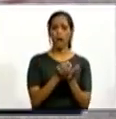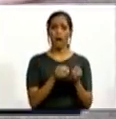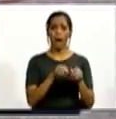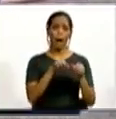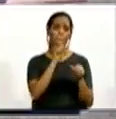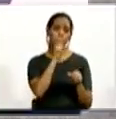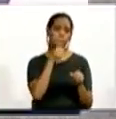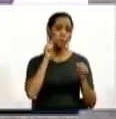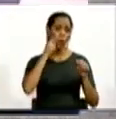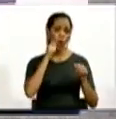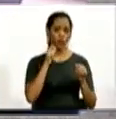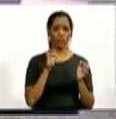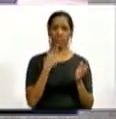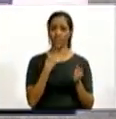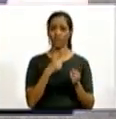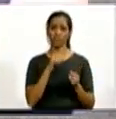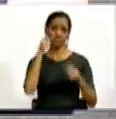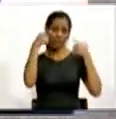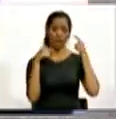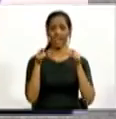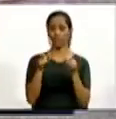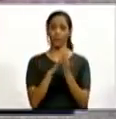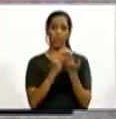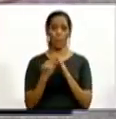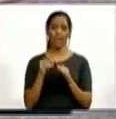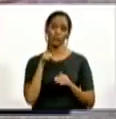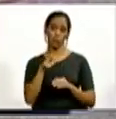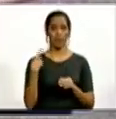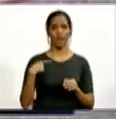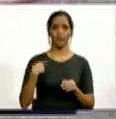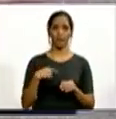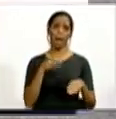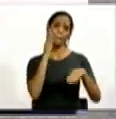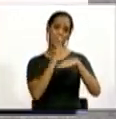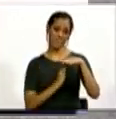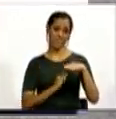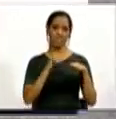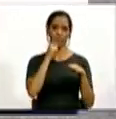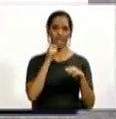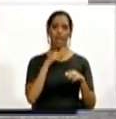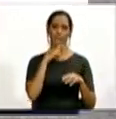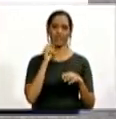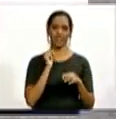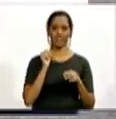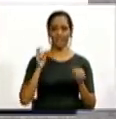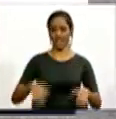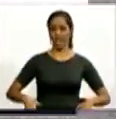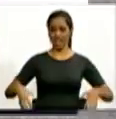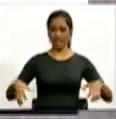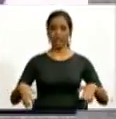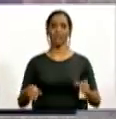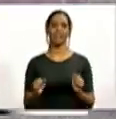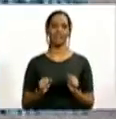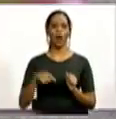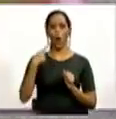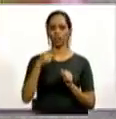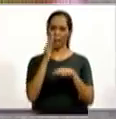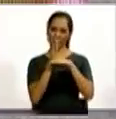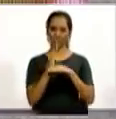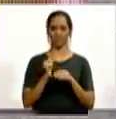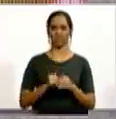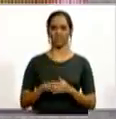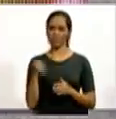nevera, que Chávez venga y diga, mira, esto va a ser un comunismo, tú vas a tener media pechuga, pero el más rico también va a tener media pechuga?